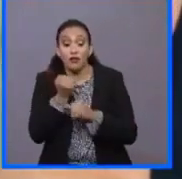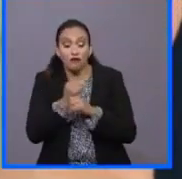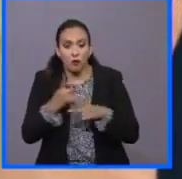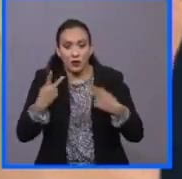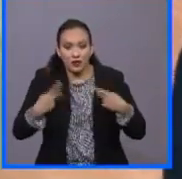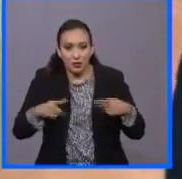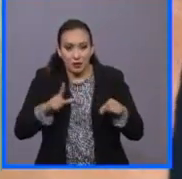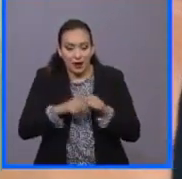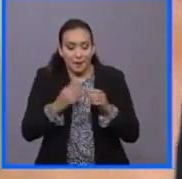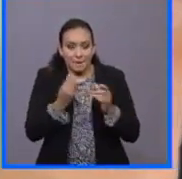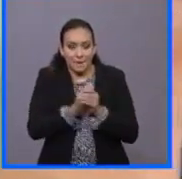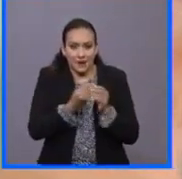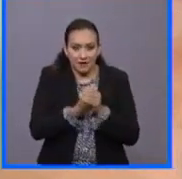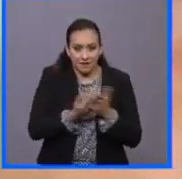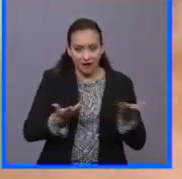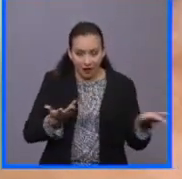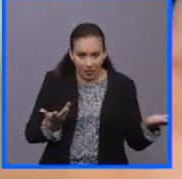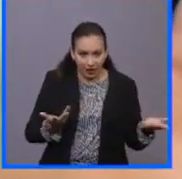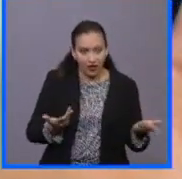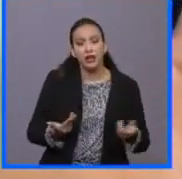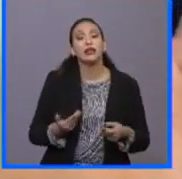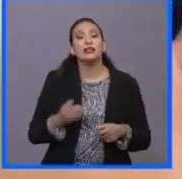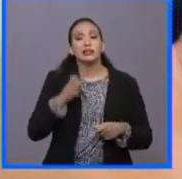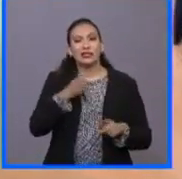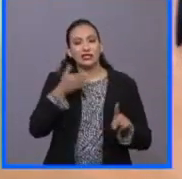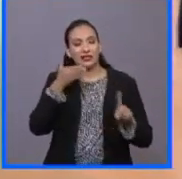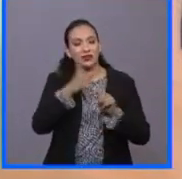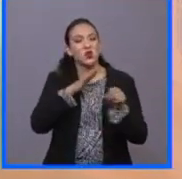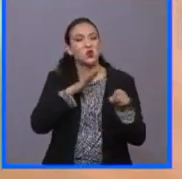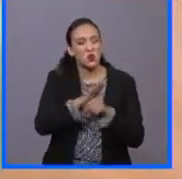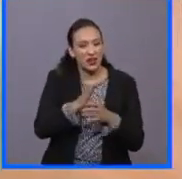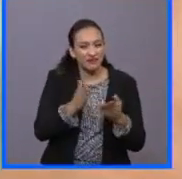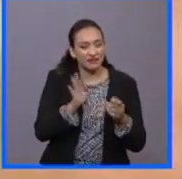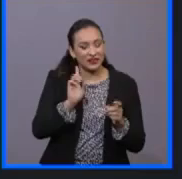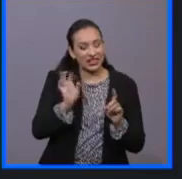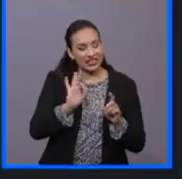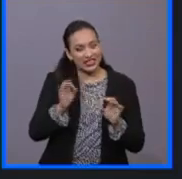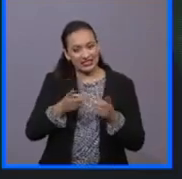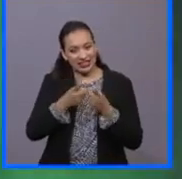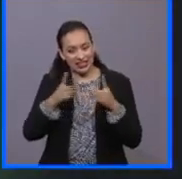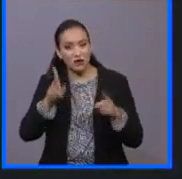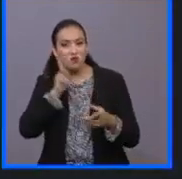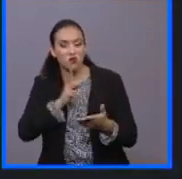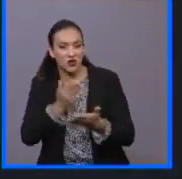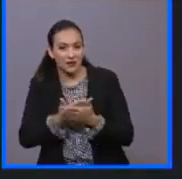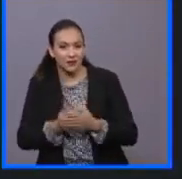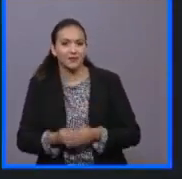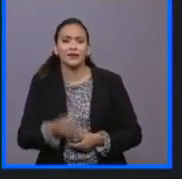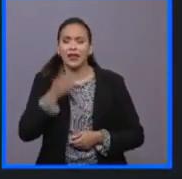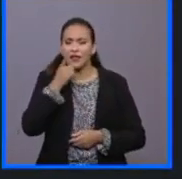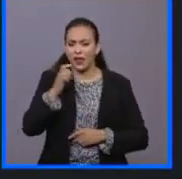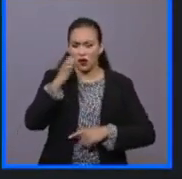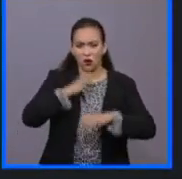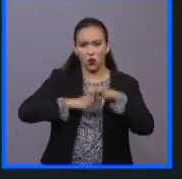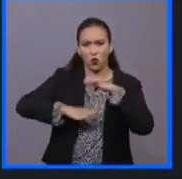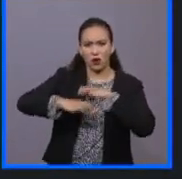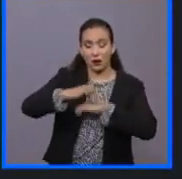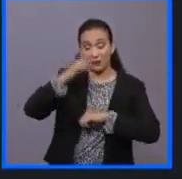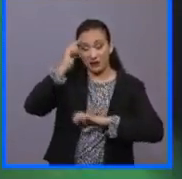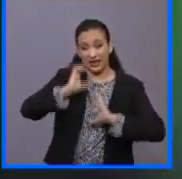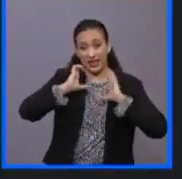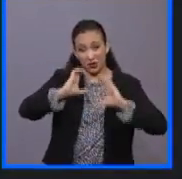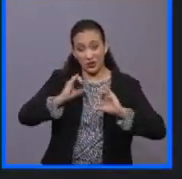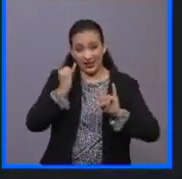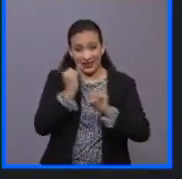son nuevas e incorporan componentes aún en fases iniciales de desarrollo y prueba, alertó la empresa de